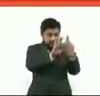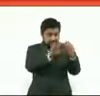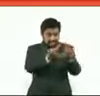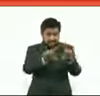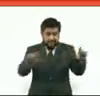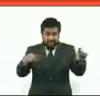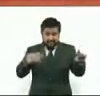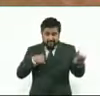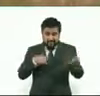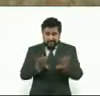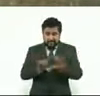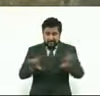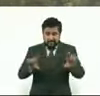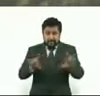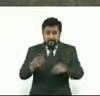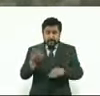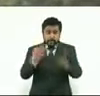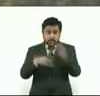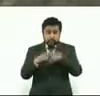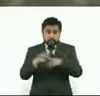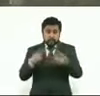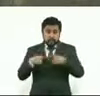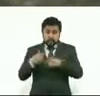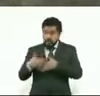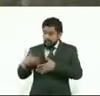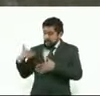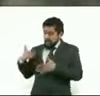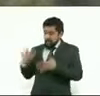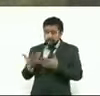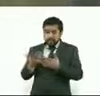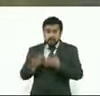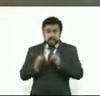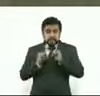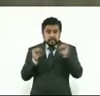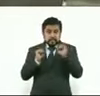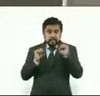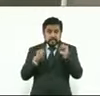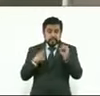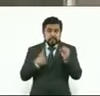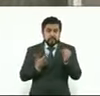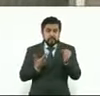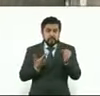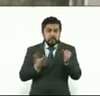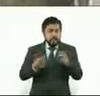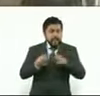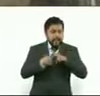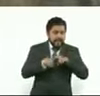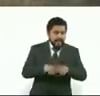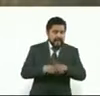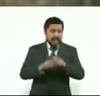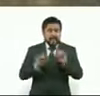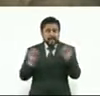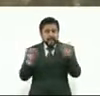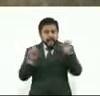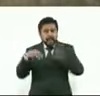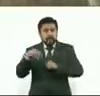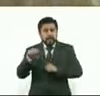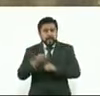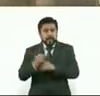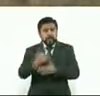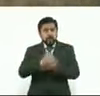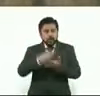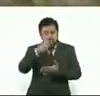plano y todos los competidores atrás. Ay, no sé qué, y que empieza el maratón de la Ciudad de México.